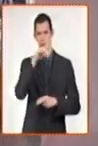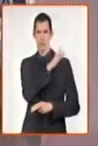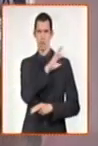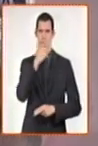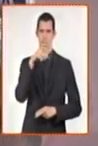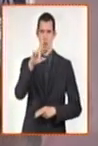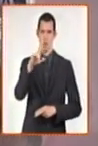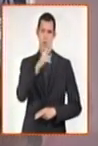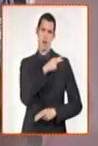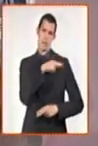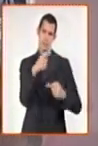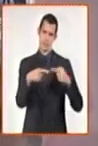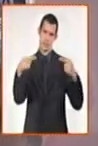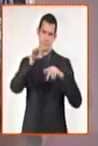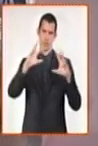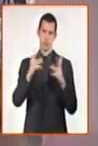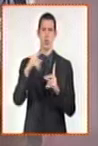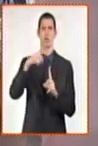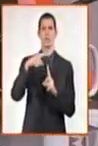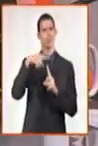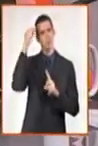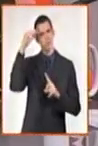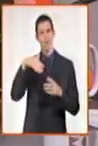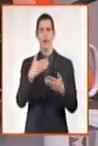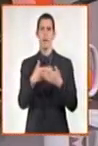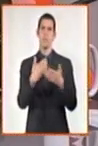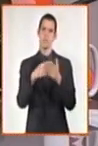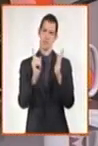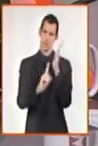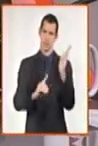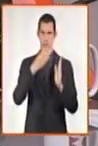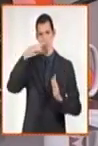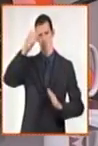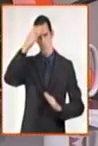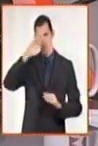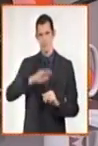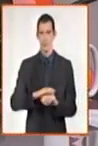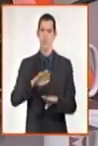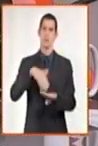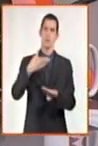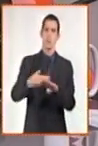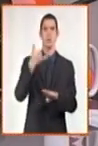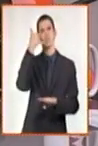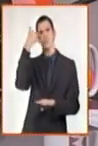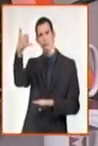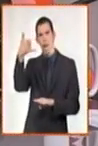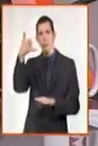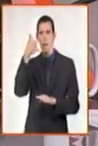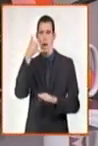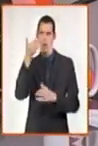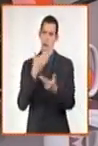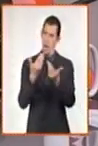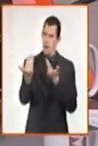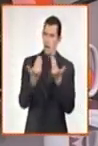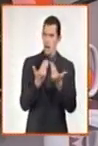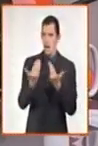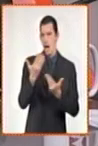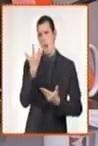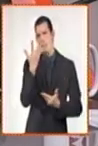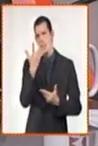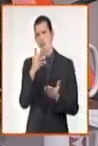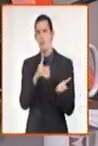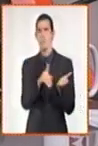Hernández, director técnico de la Unión Eléctrica de nuestro país, y estaremos en contacto desde el propio